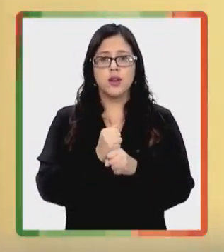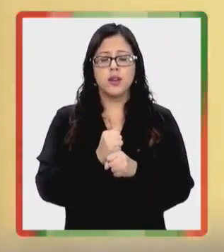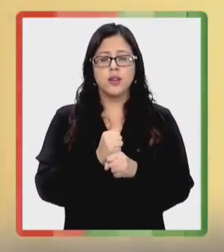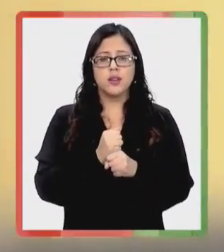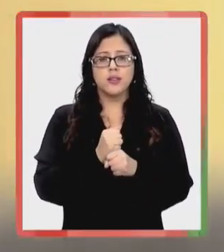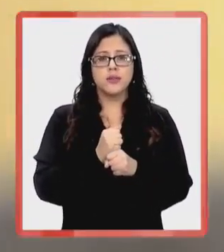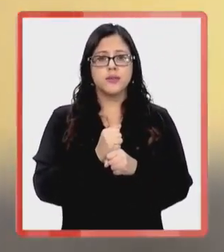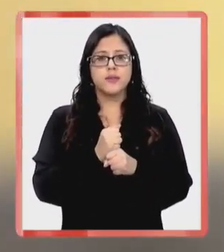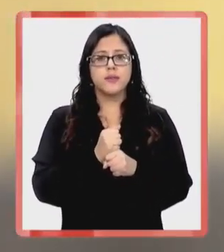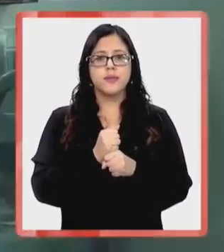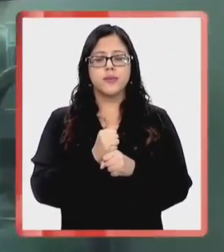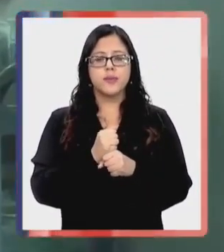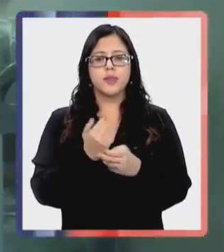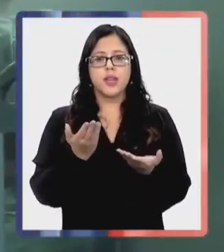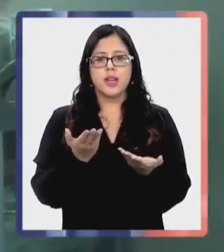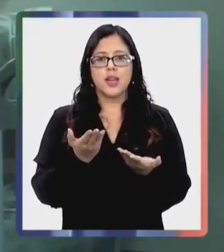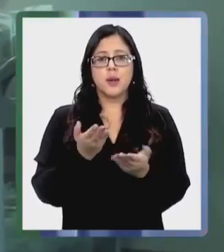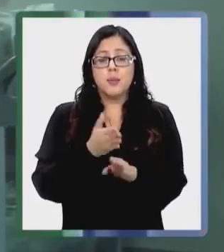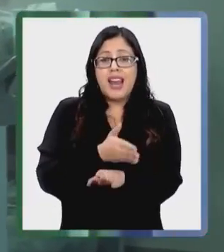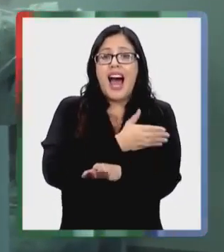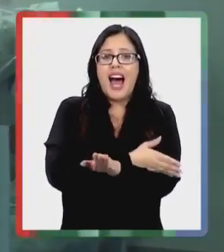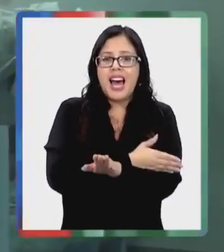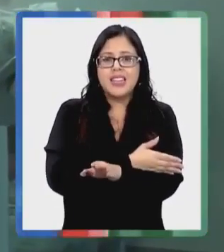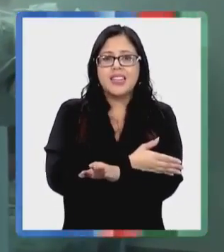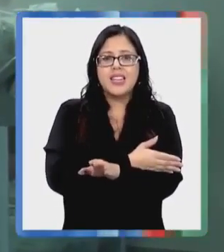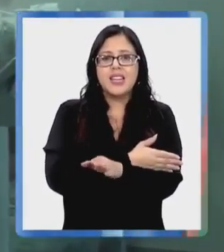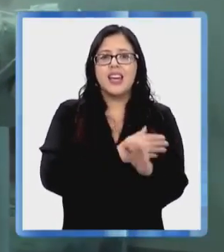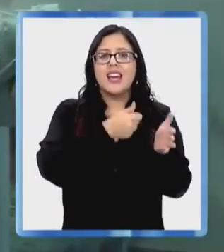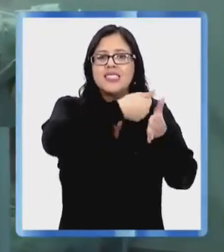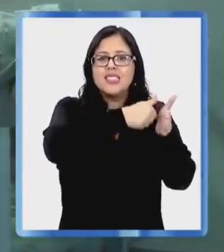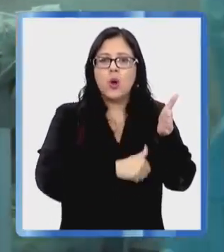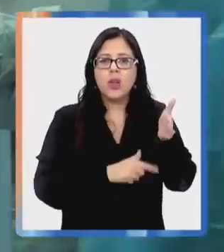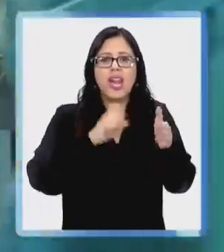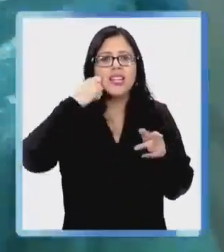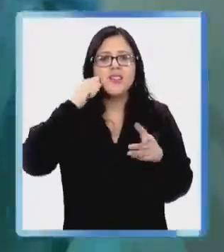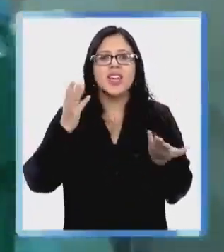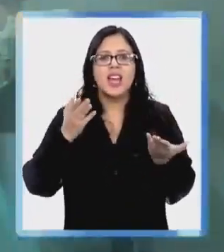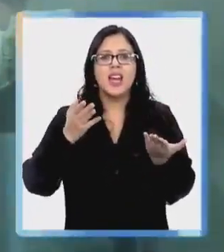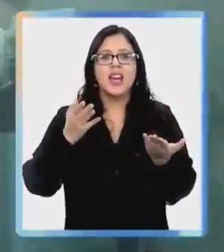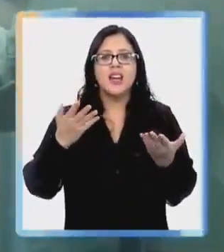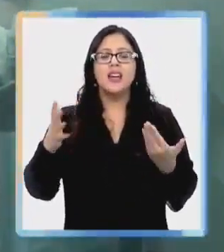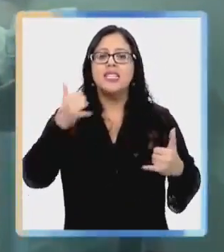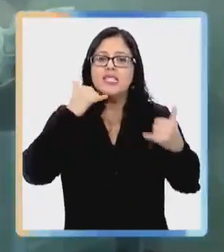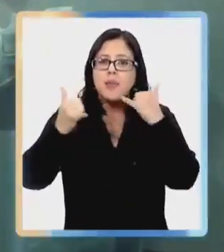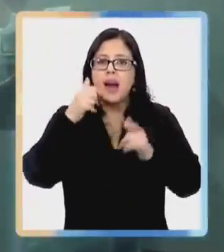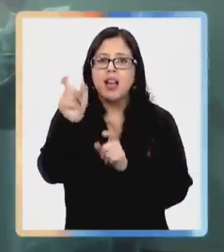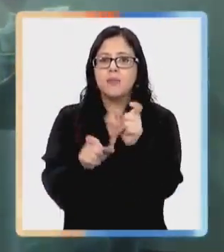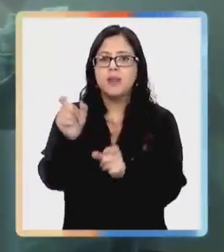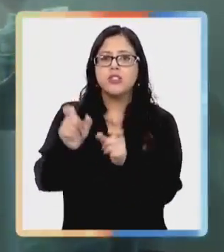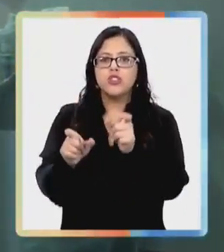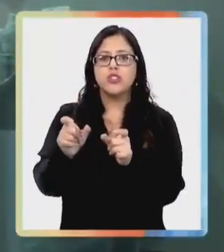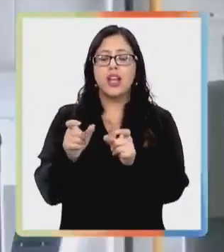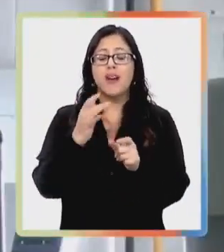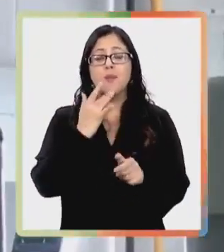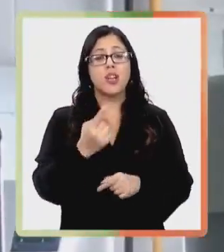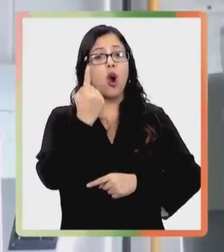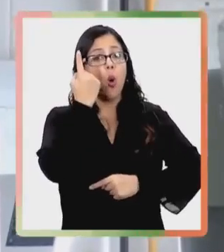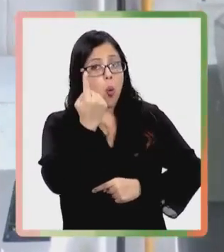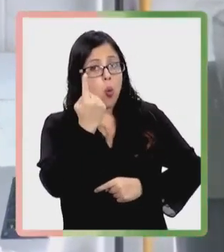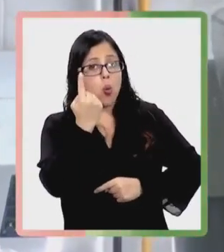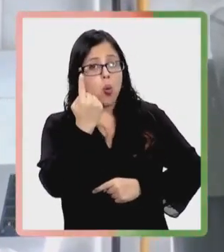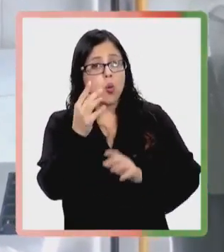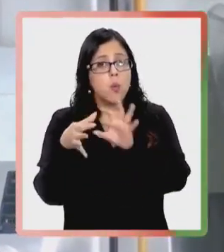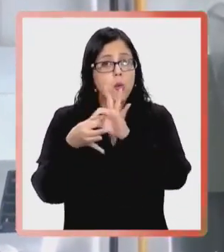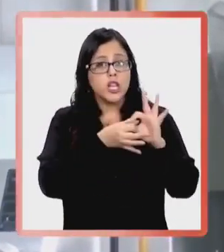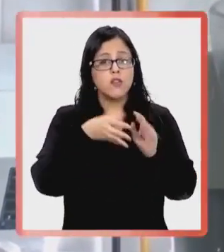para el trabajo prequirúrgico que se llama, es decir, llamar a las personas, llamar a los pacientes, porque una de las causas